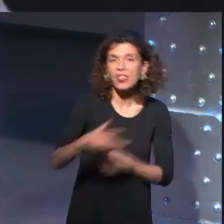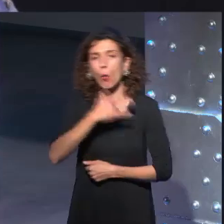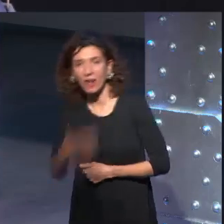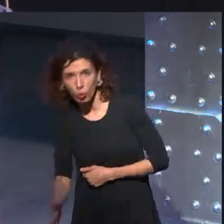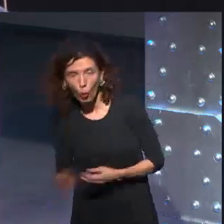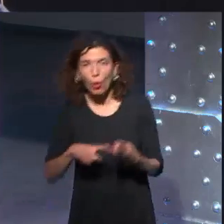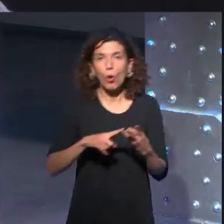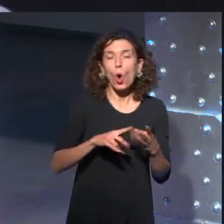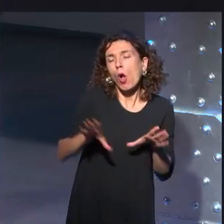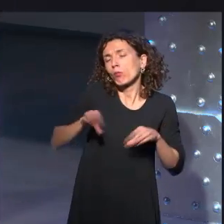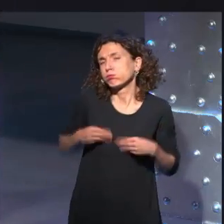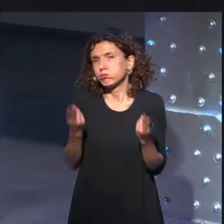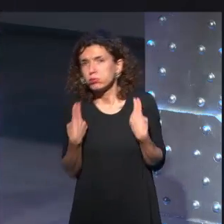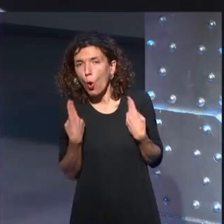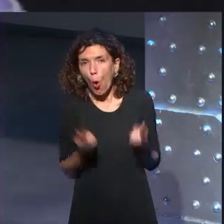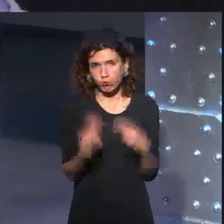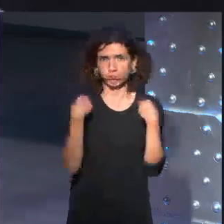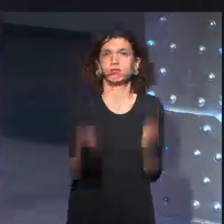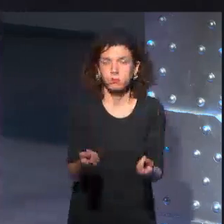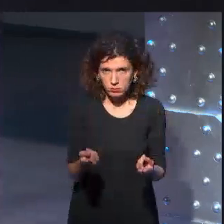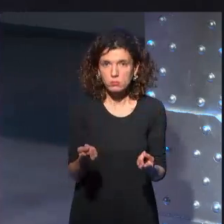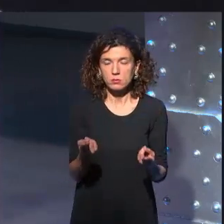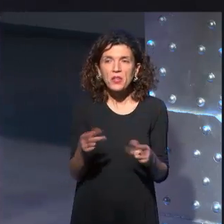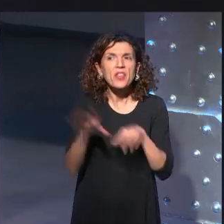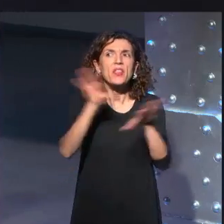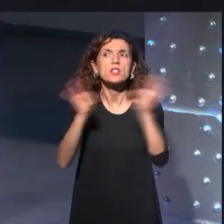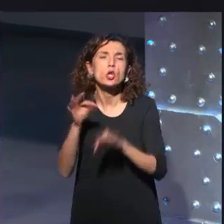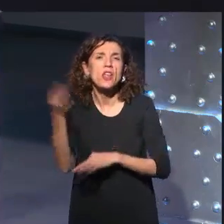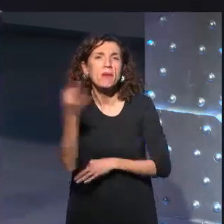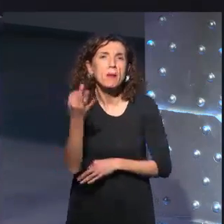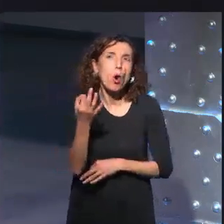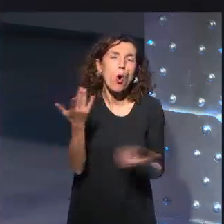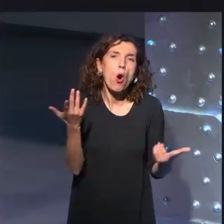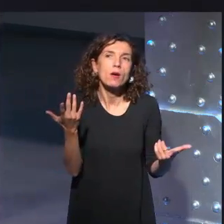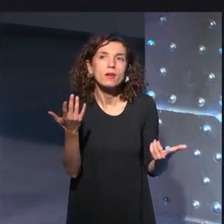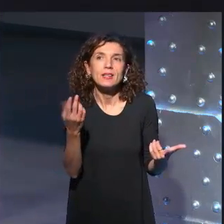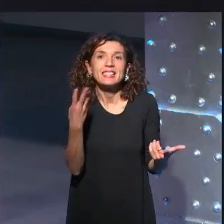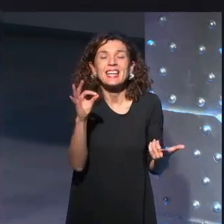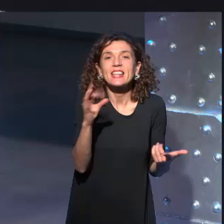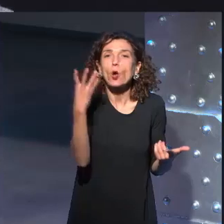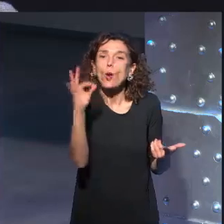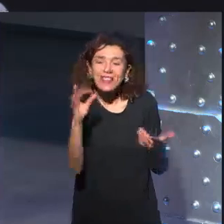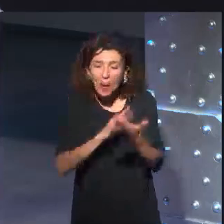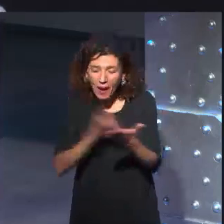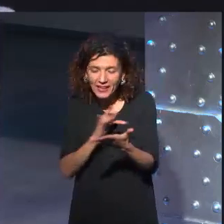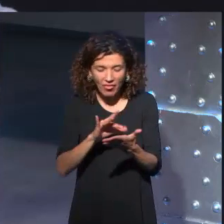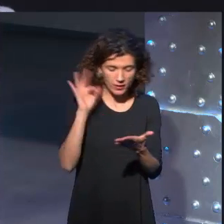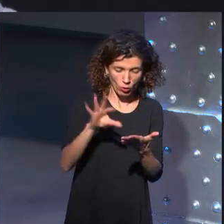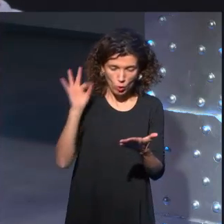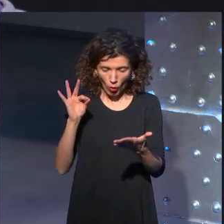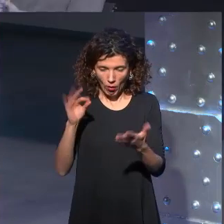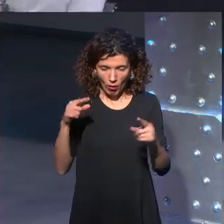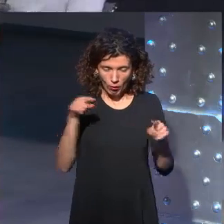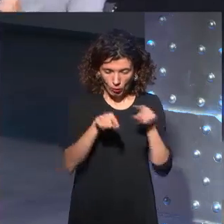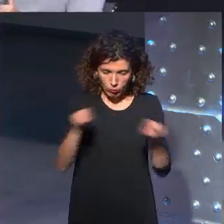perdón, conformismo o rebeldía. Hay que tomar decisiones cada 30 o 40 páginas aproximadamente.